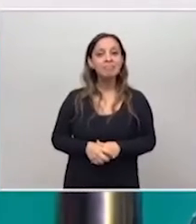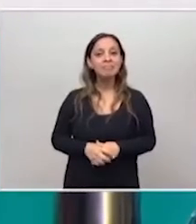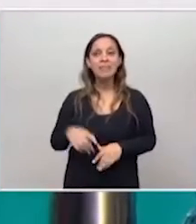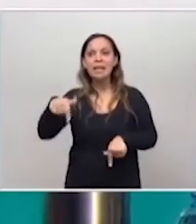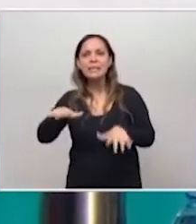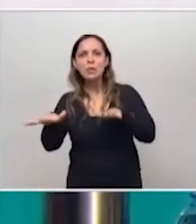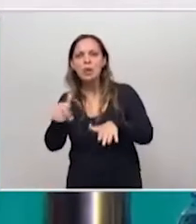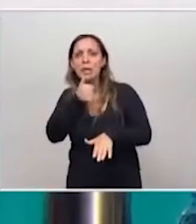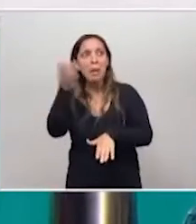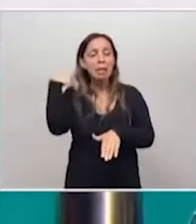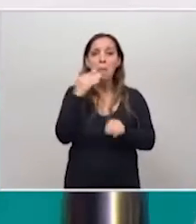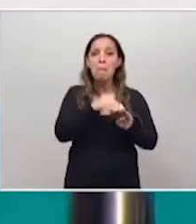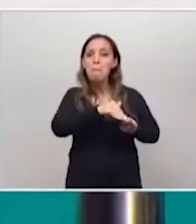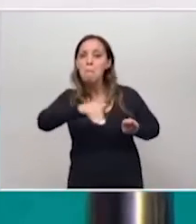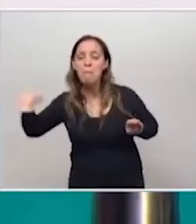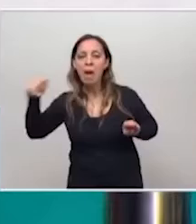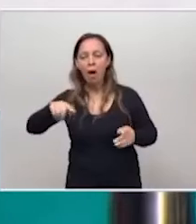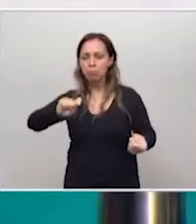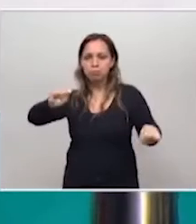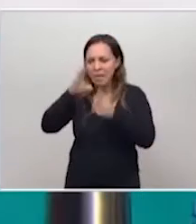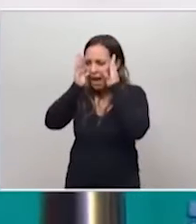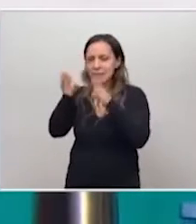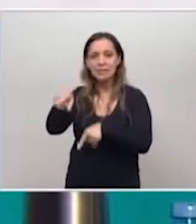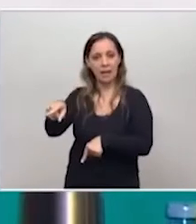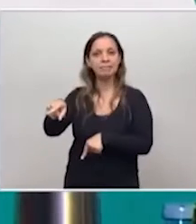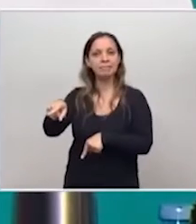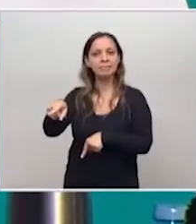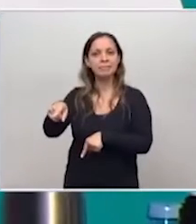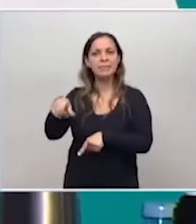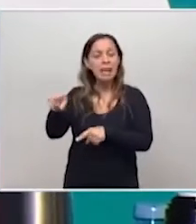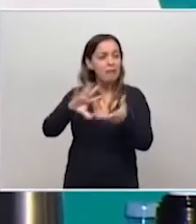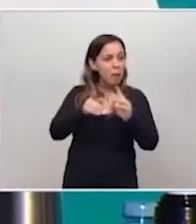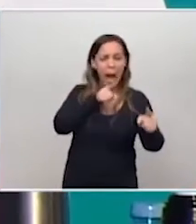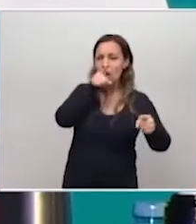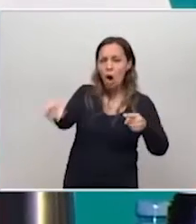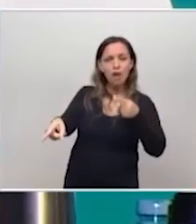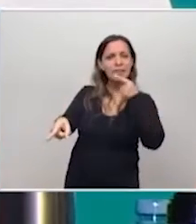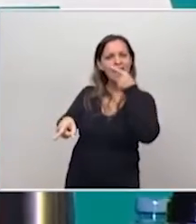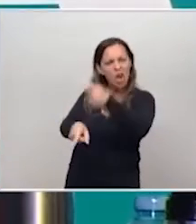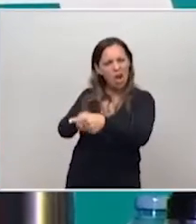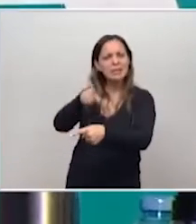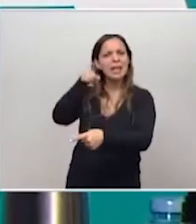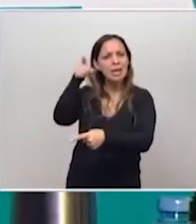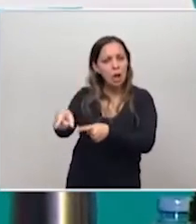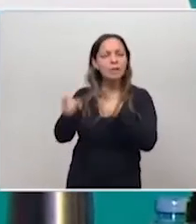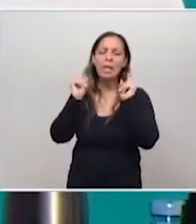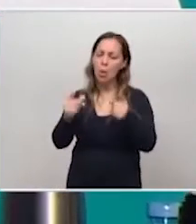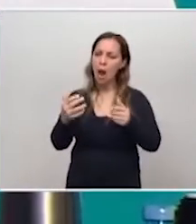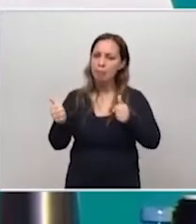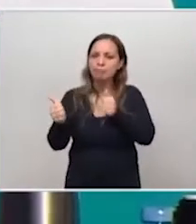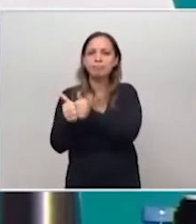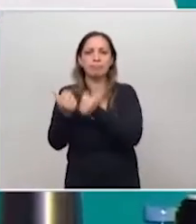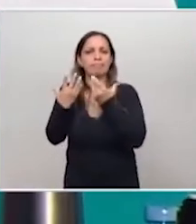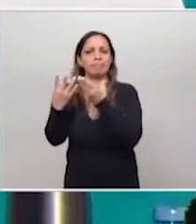en Quilmes, vemos un municipio que se está moviendo. Con tanto golpe, con tanta acusación, con